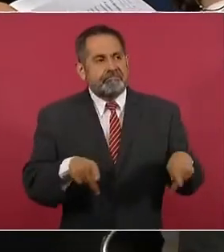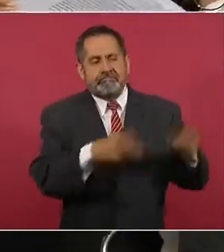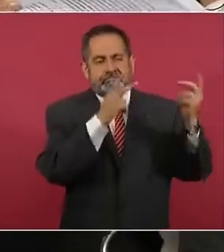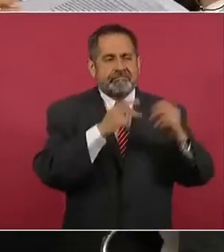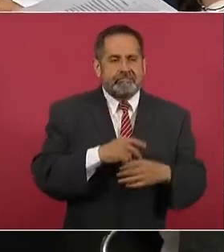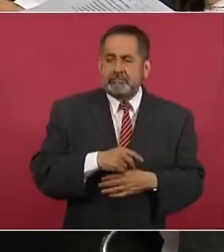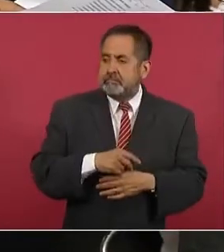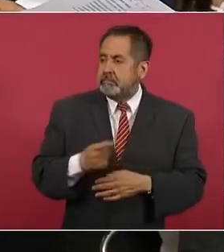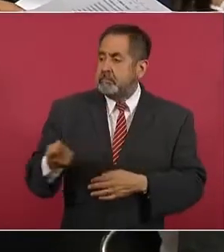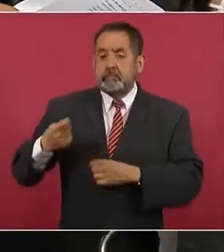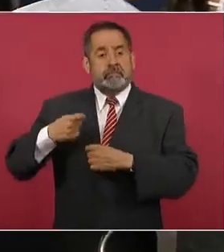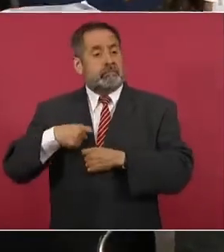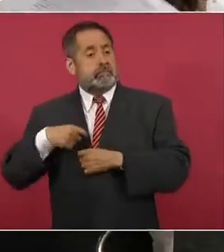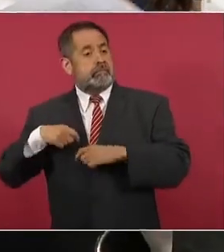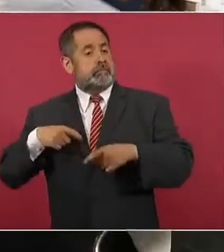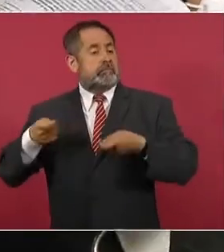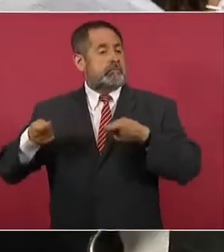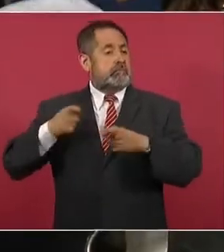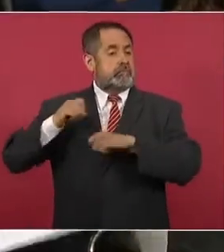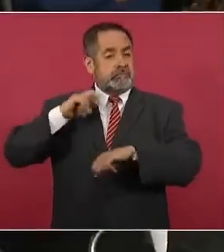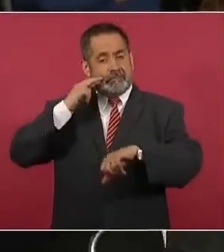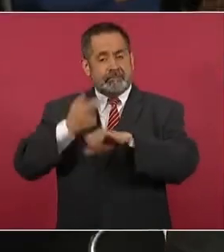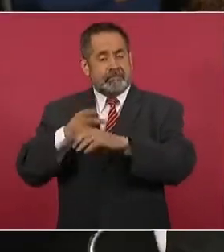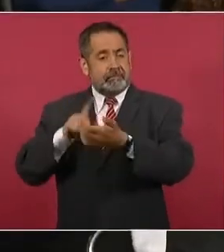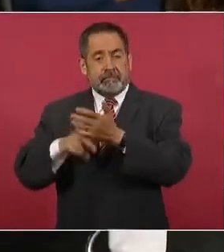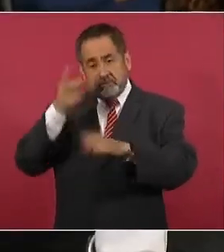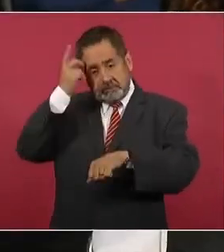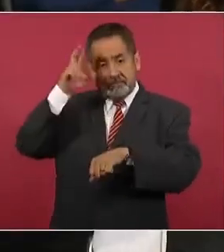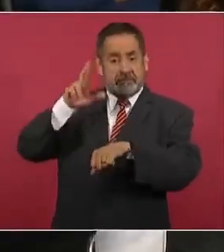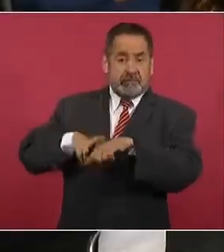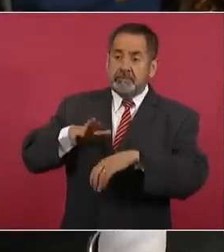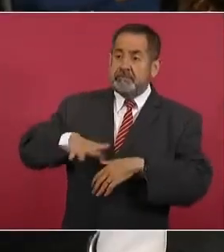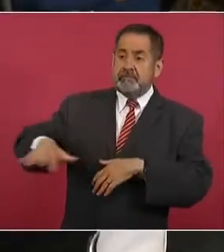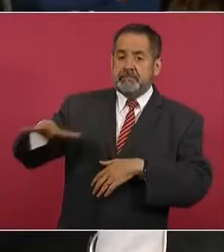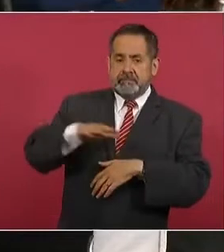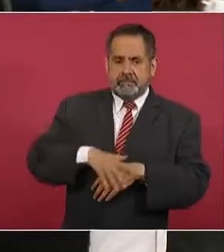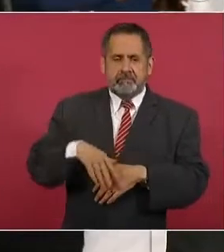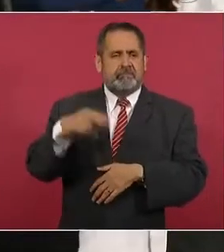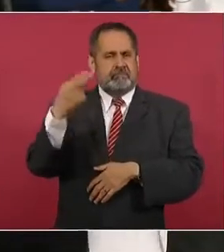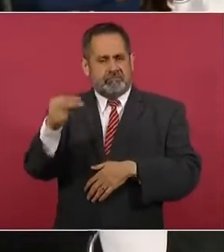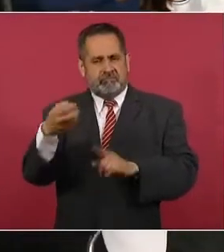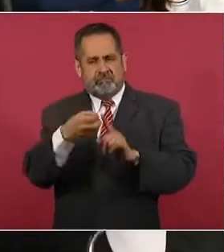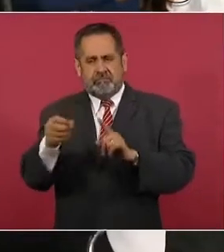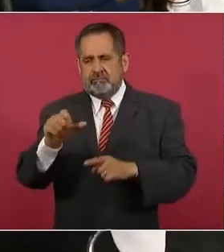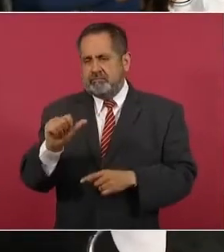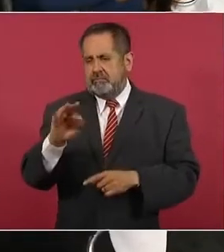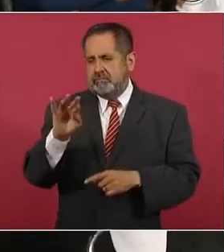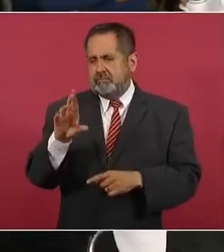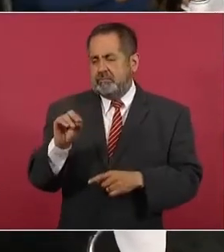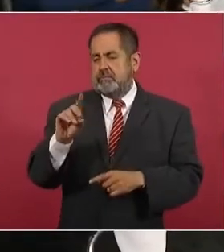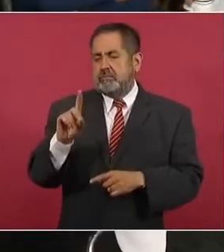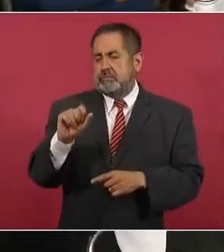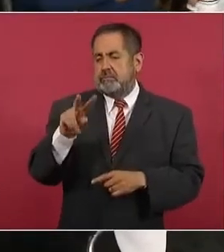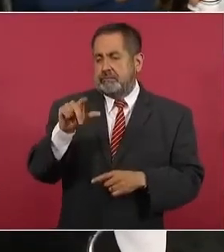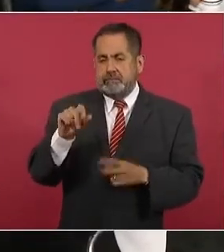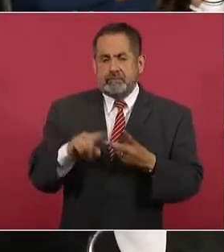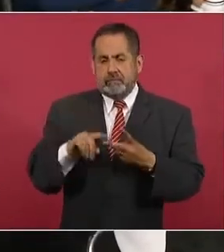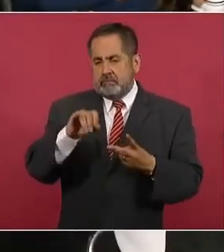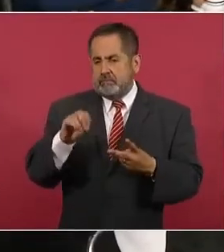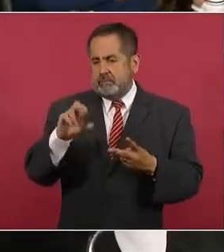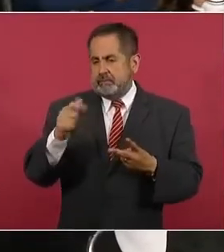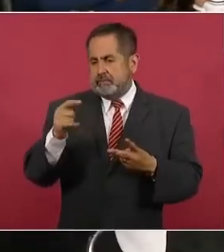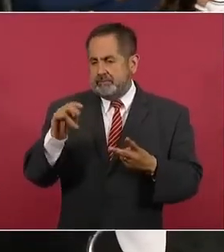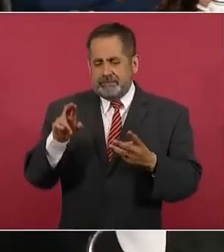cargos a nivel estatal de directores de playa. Y digo nombre y apellido: Arturo Dávalos Peña, Jorge